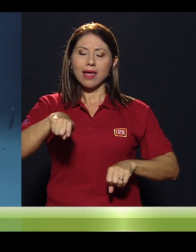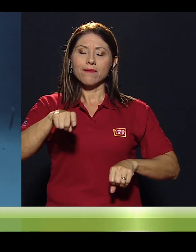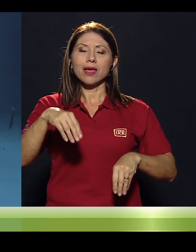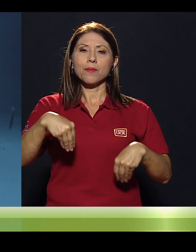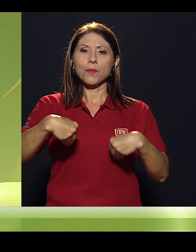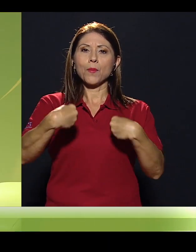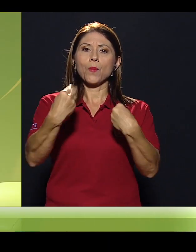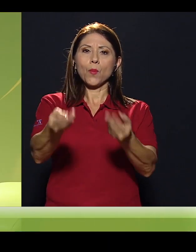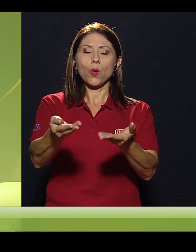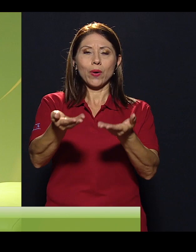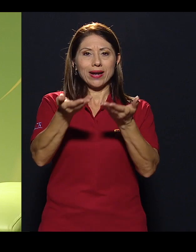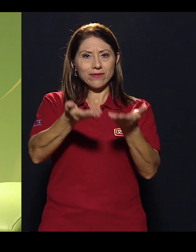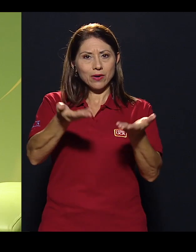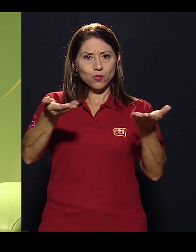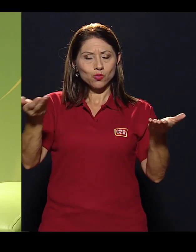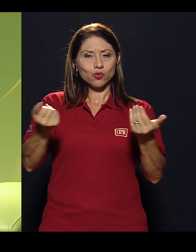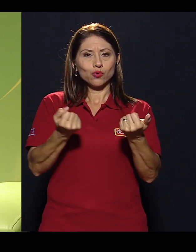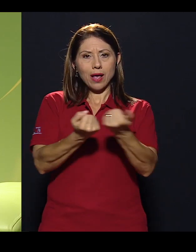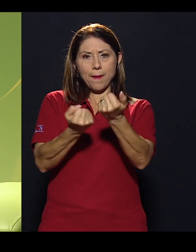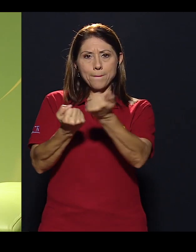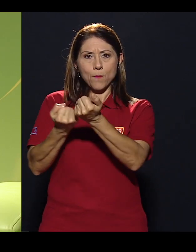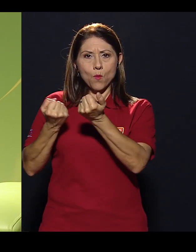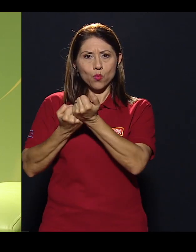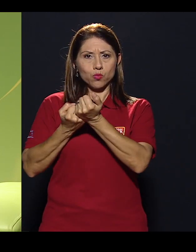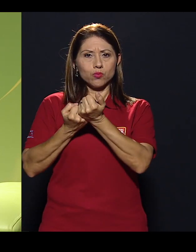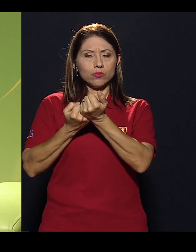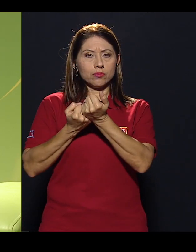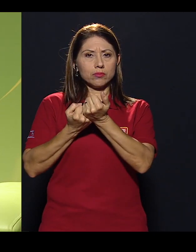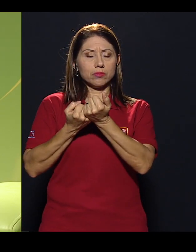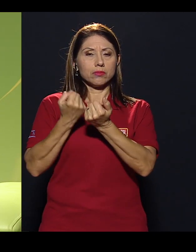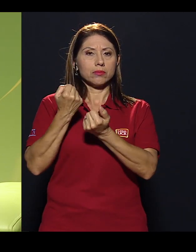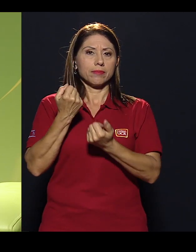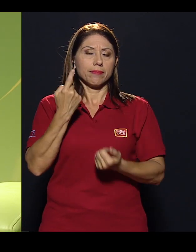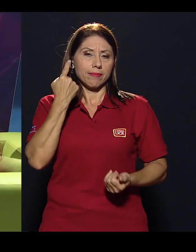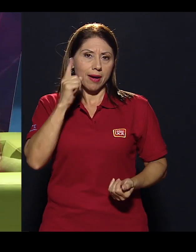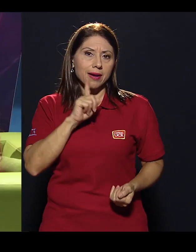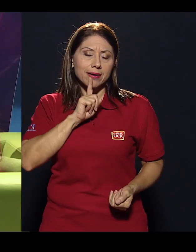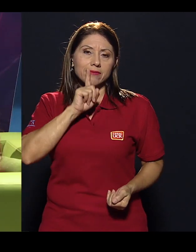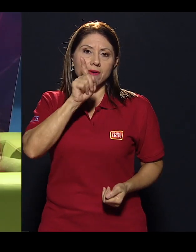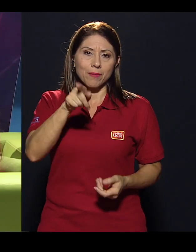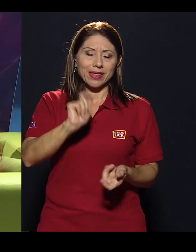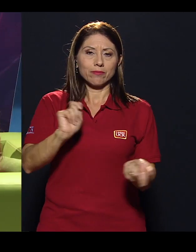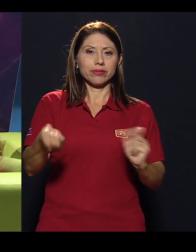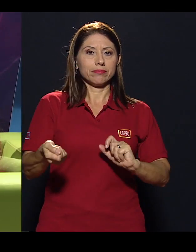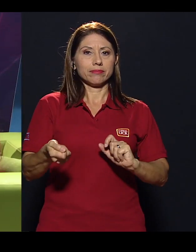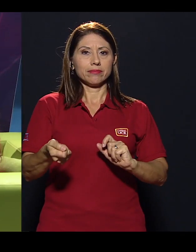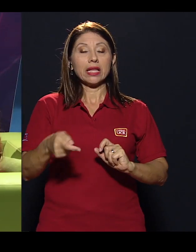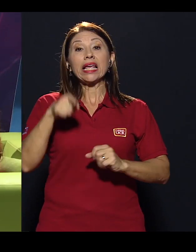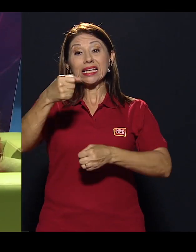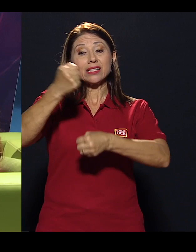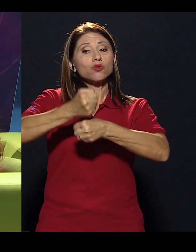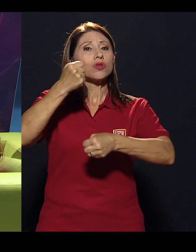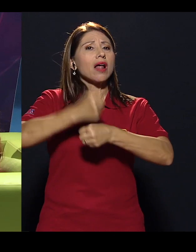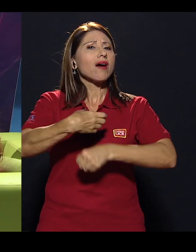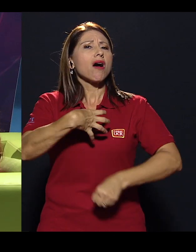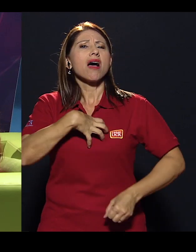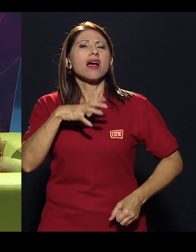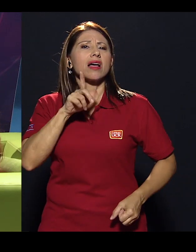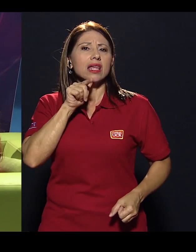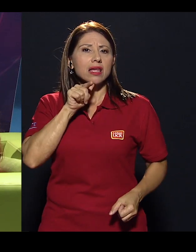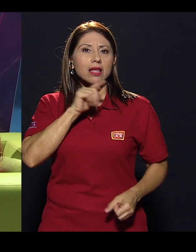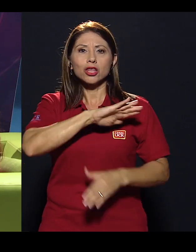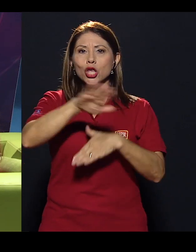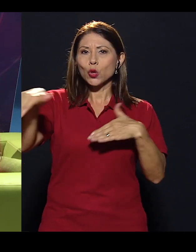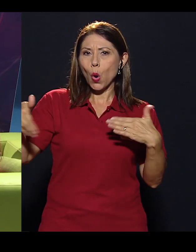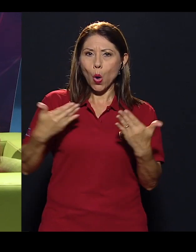proveer estos recursos y estos apoyos para que esto realmente cambie. Entonces es un trabajo de